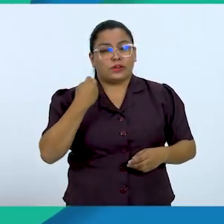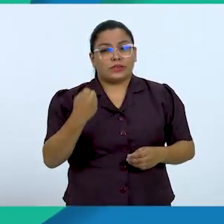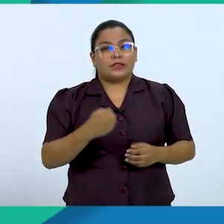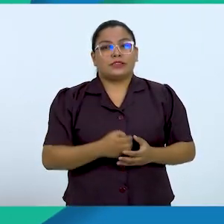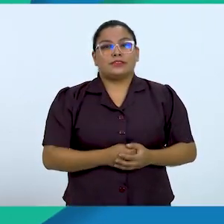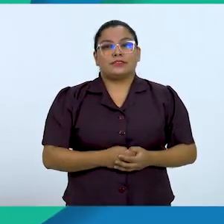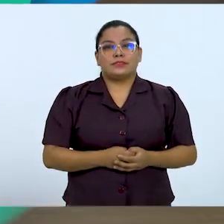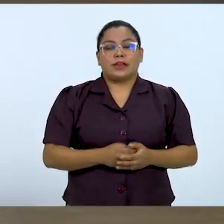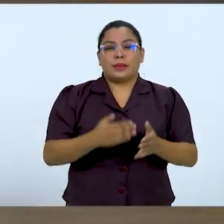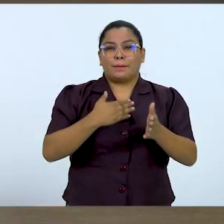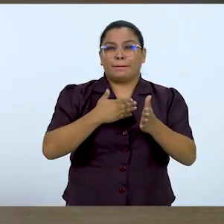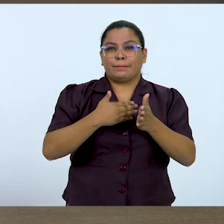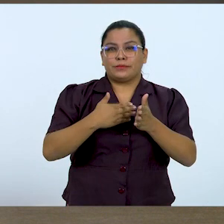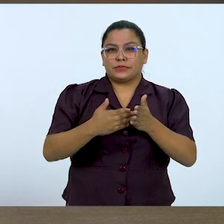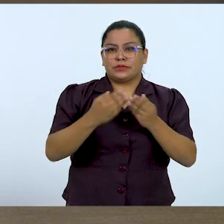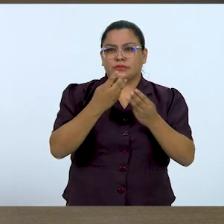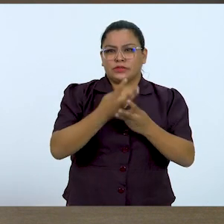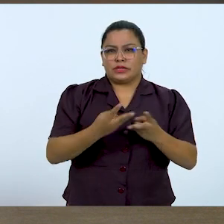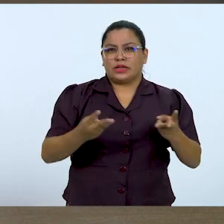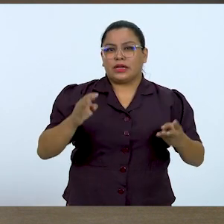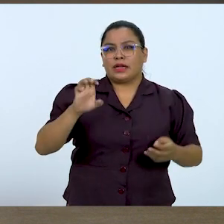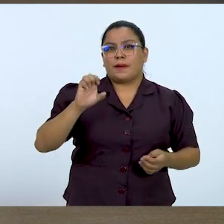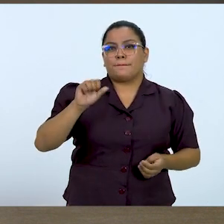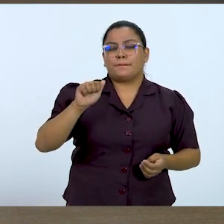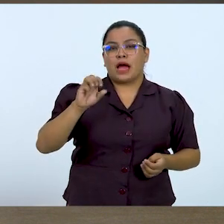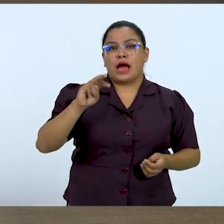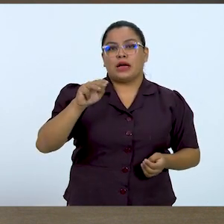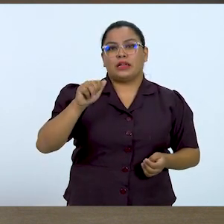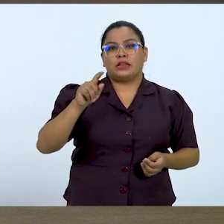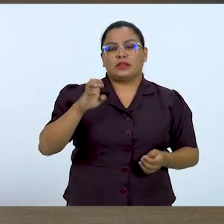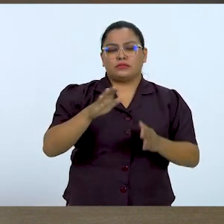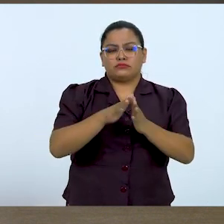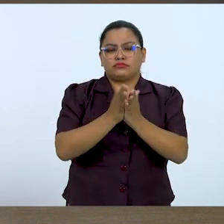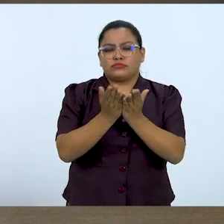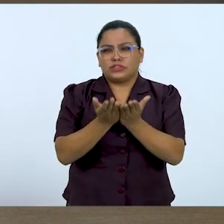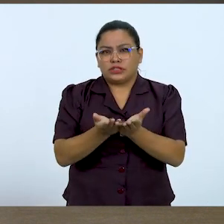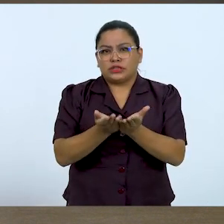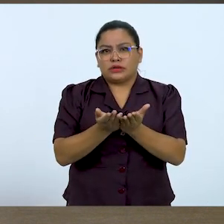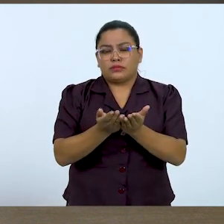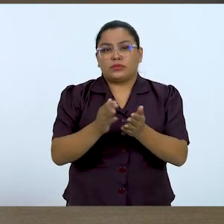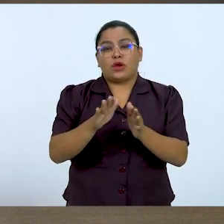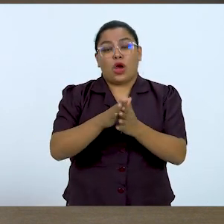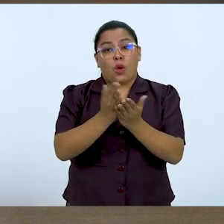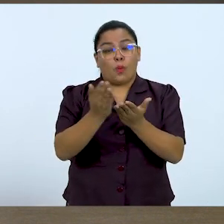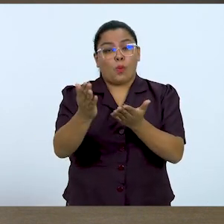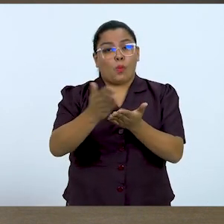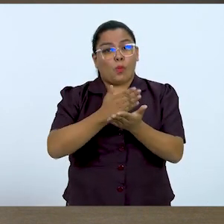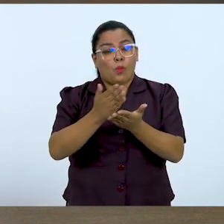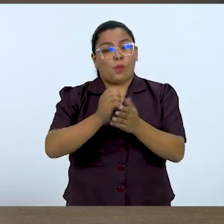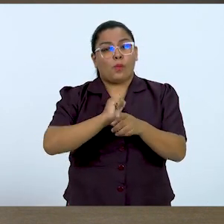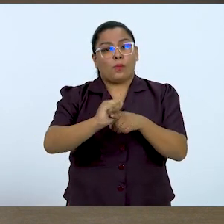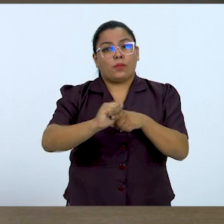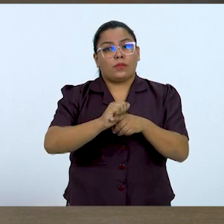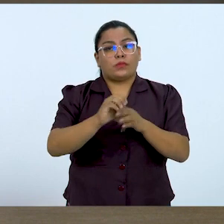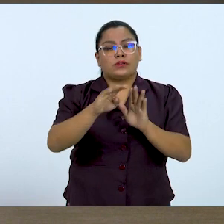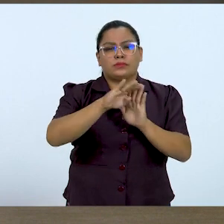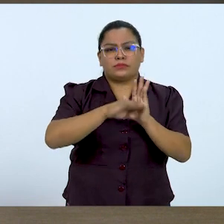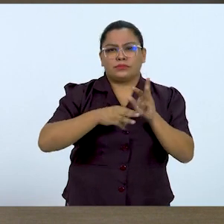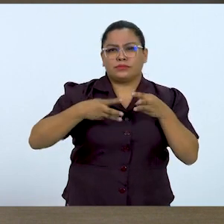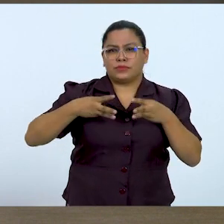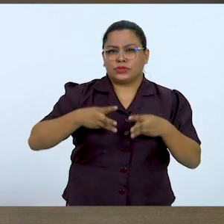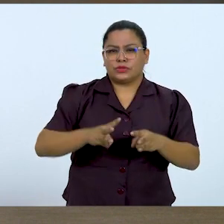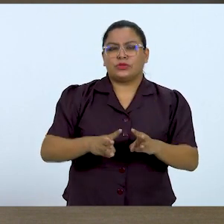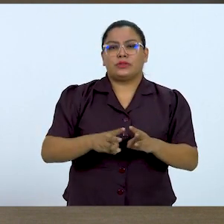importantes. Comenzaremos con los materiales SMART, el libro de texto, el cuaderno de ejercicios y la